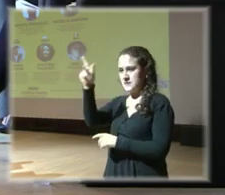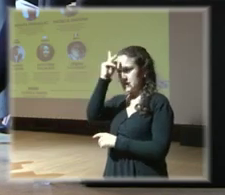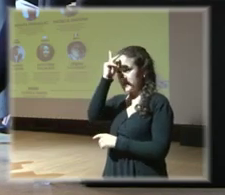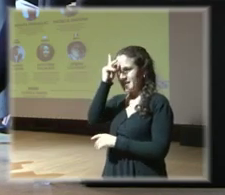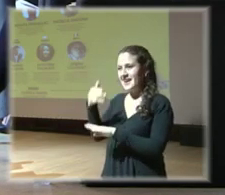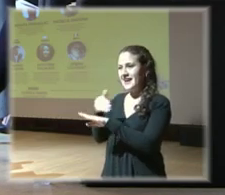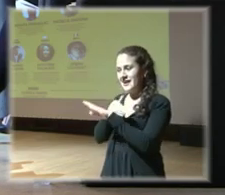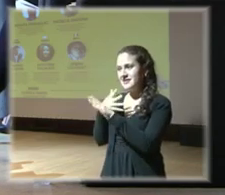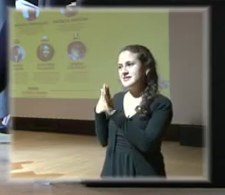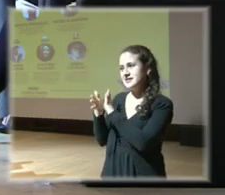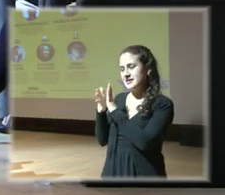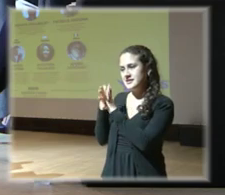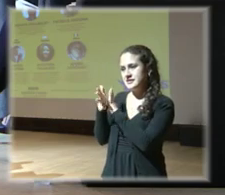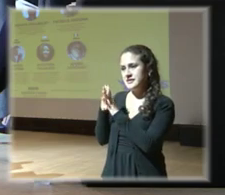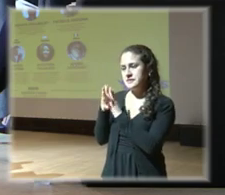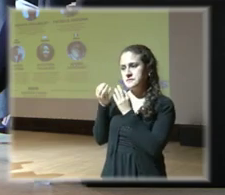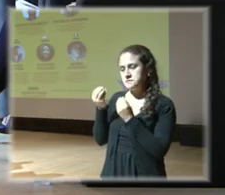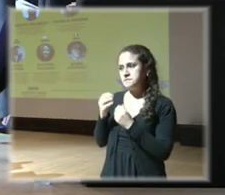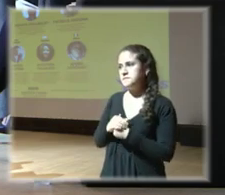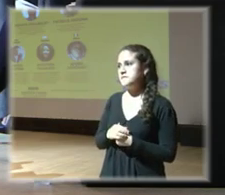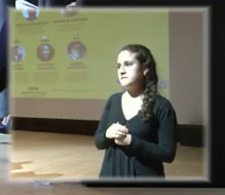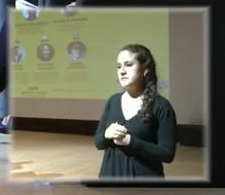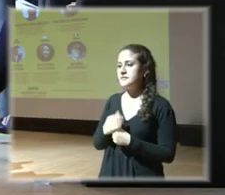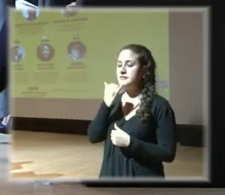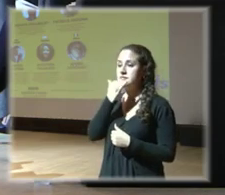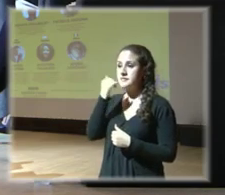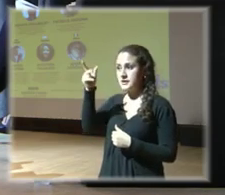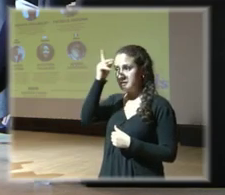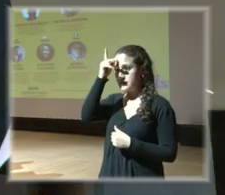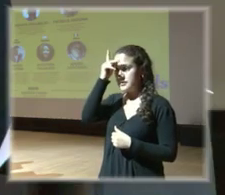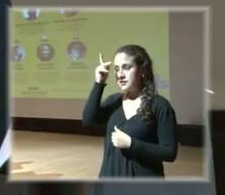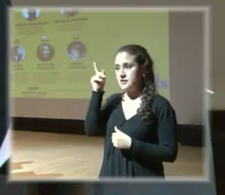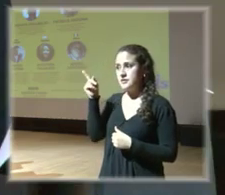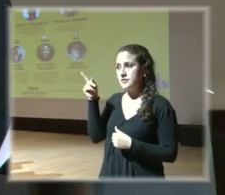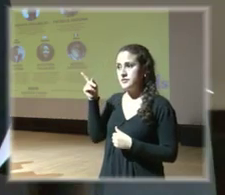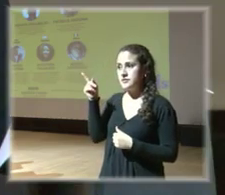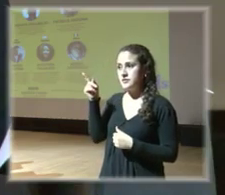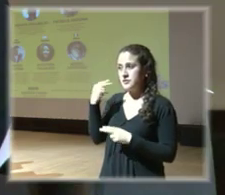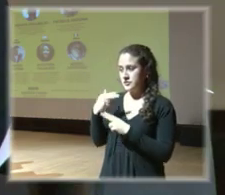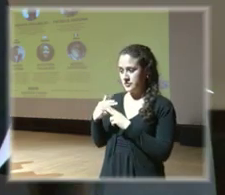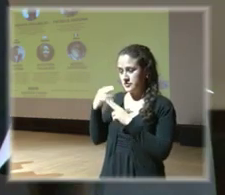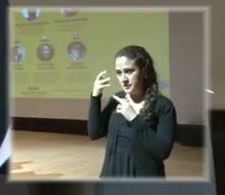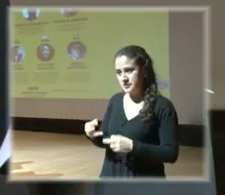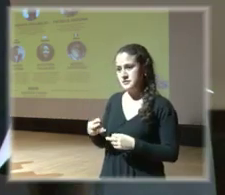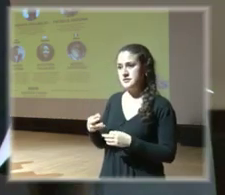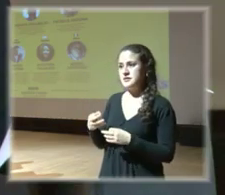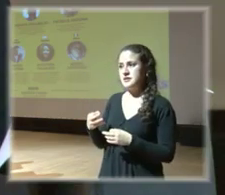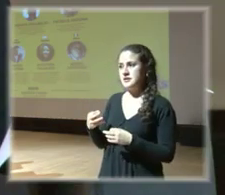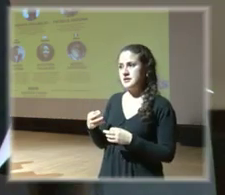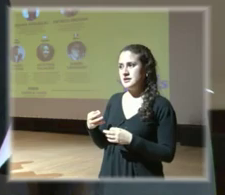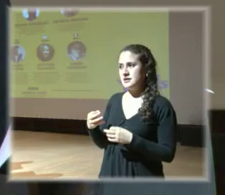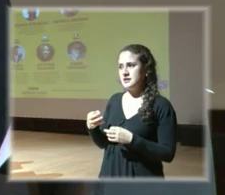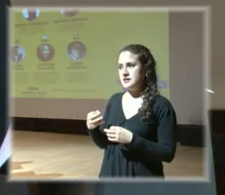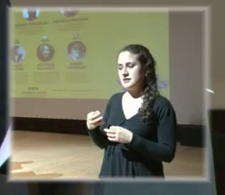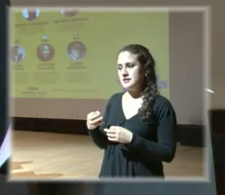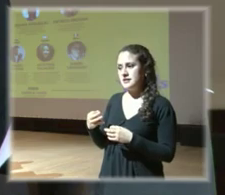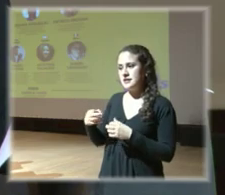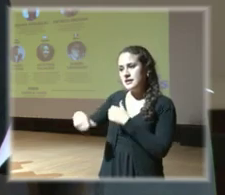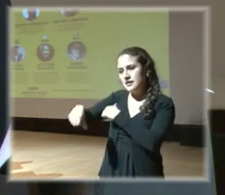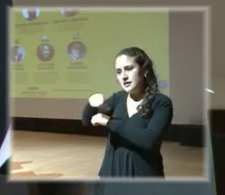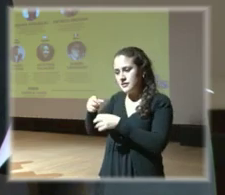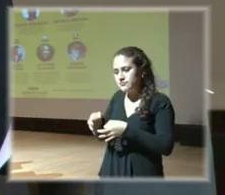conversado varias veces no difiere mucho. Y en el Perú, a pesar de que no se llama un sistema, no se dice que es un sistema de restablecimiento